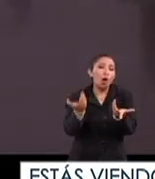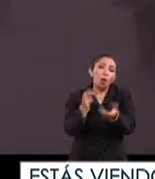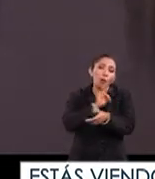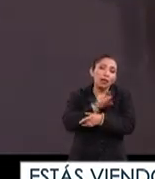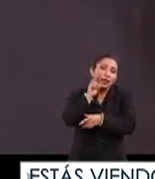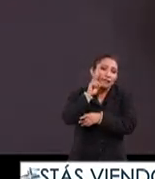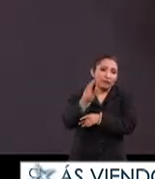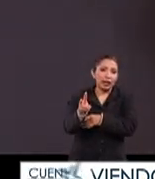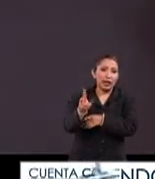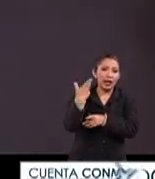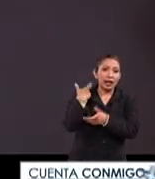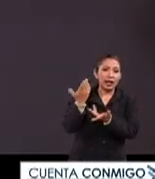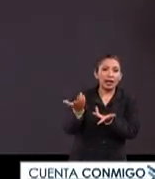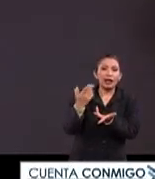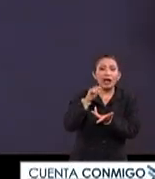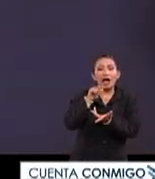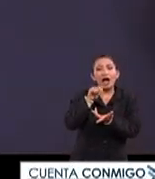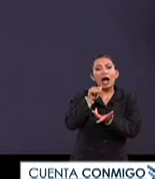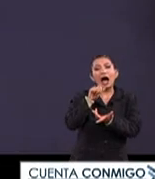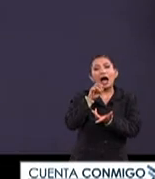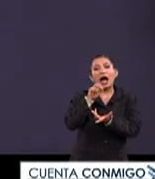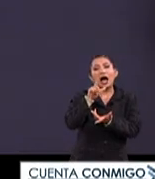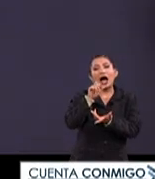pueden encontrar también en el sitio